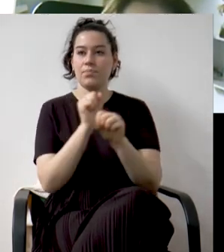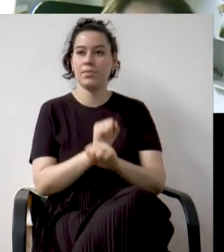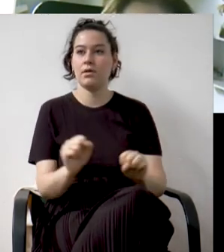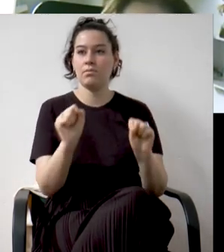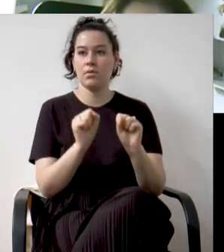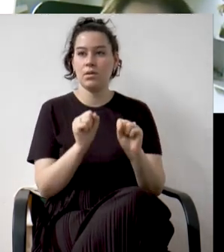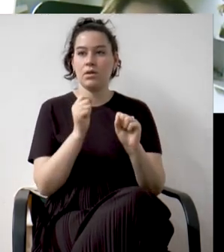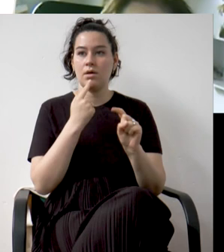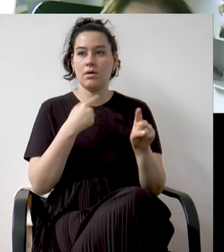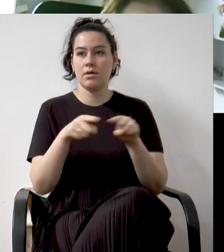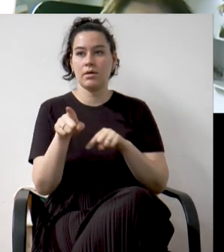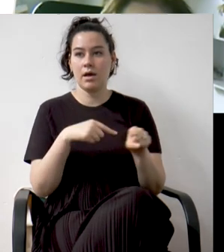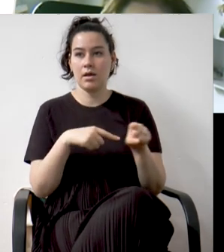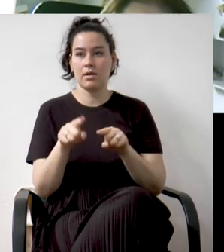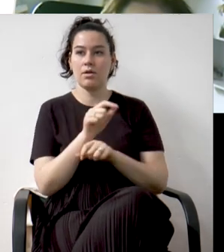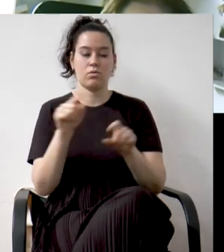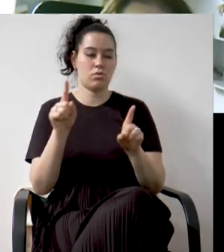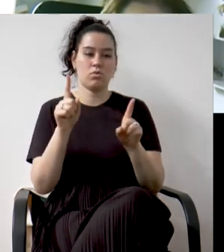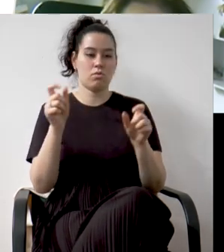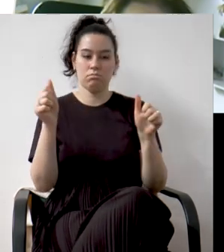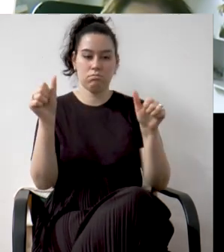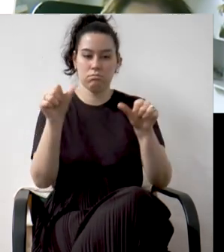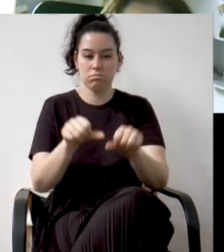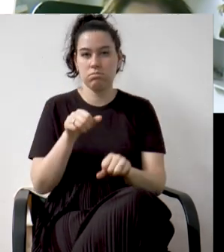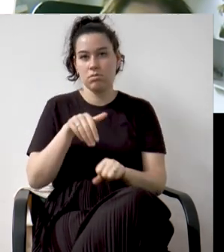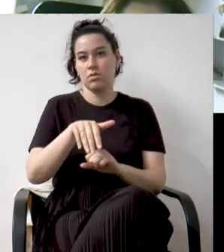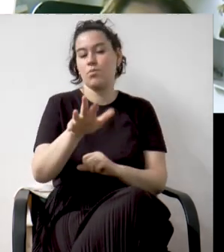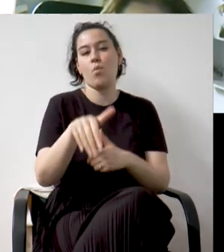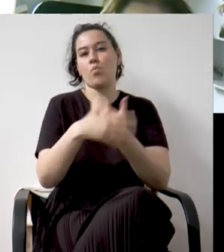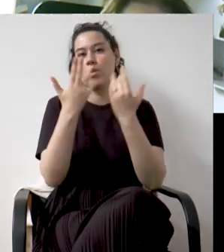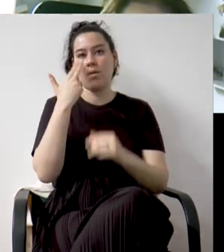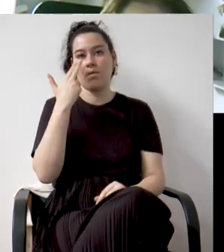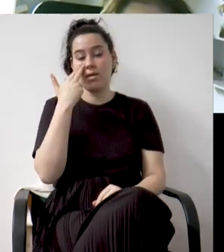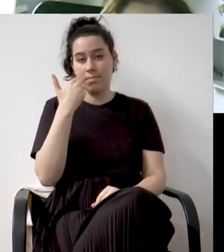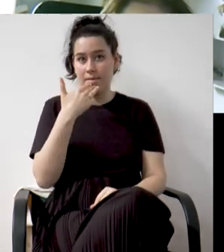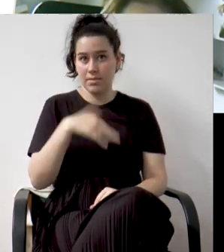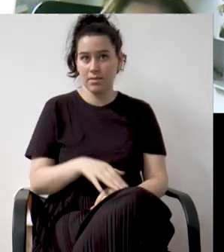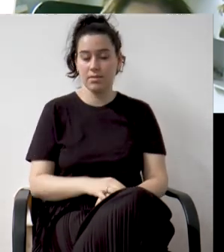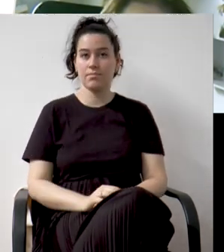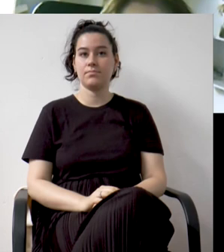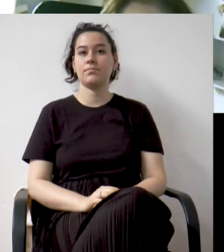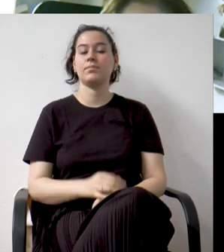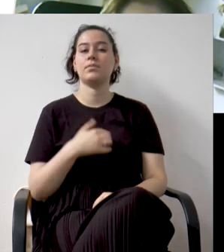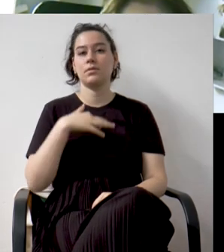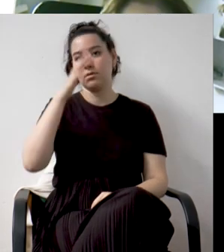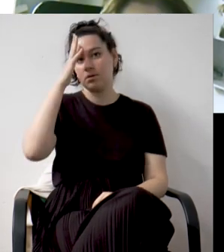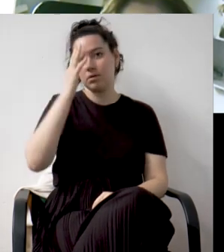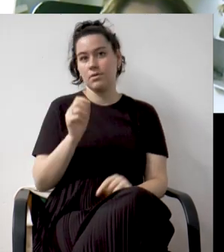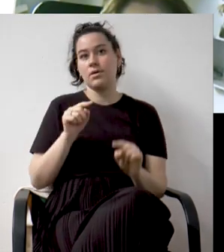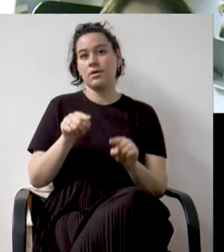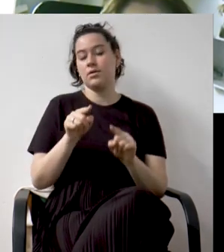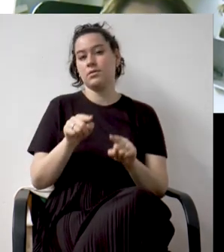para poder ir haciendo que la carrera no se nos caiga en el tiempo, por cualquier deficiencia que haya, ¿me entienden? Y creo que